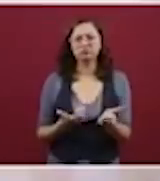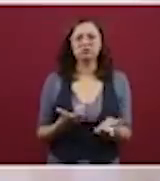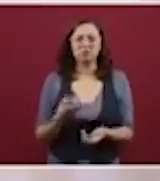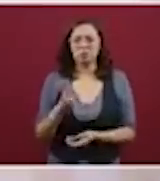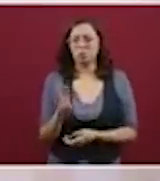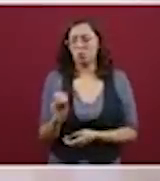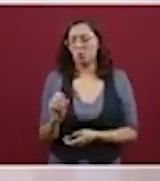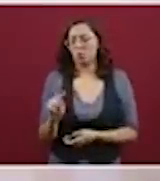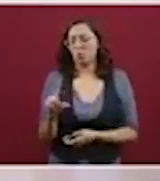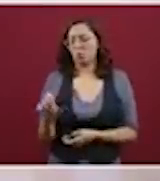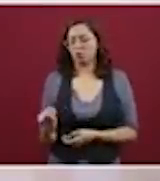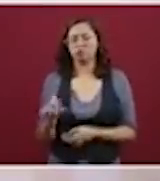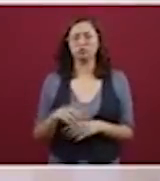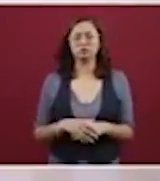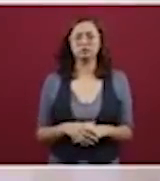bots